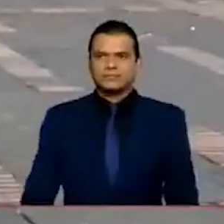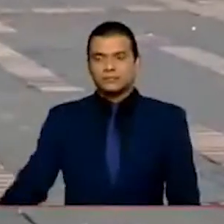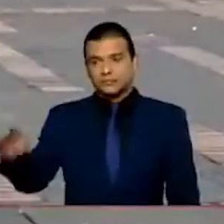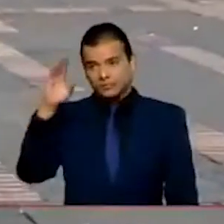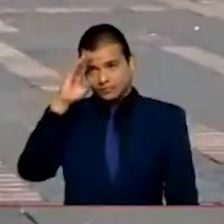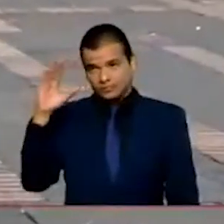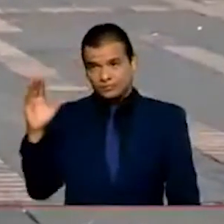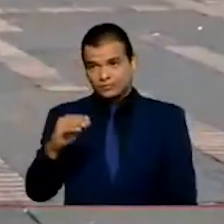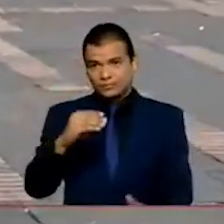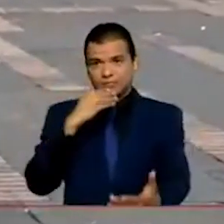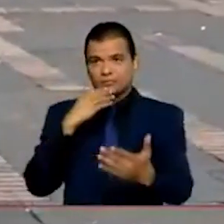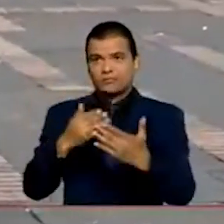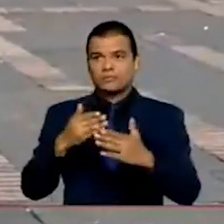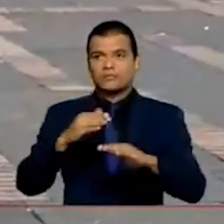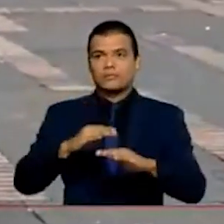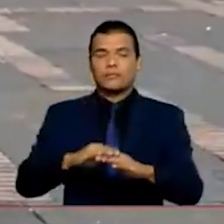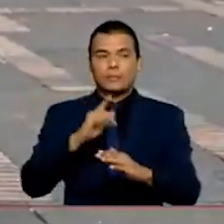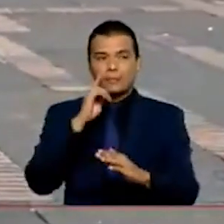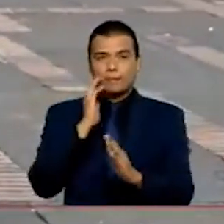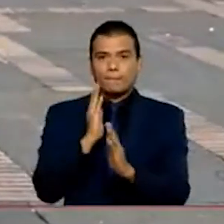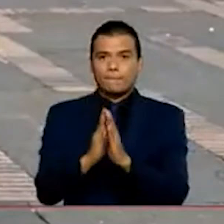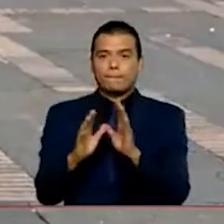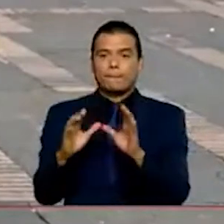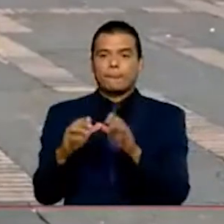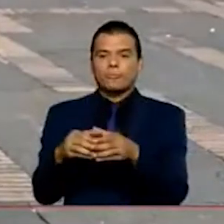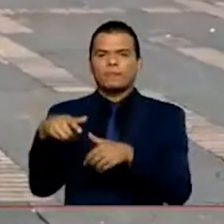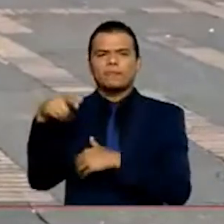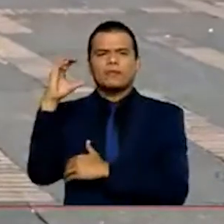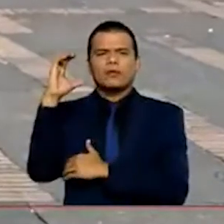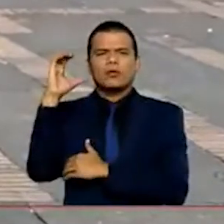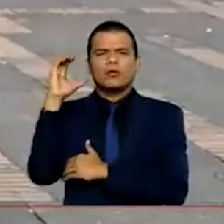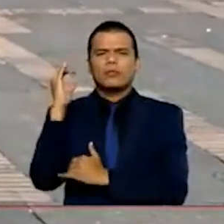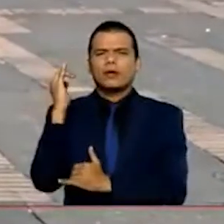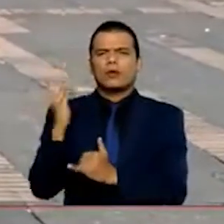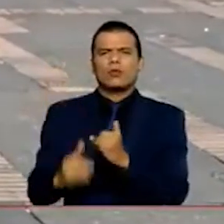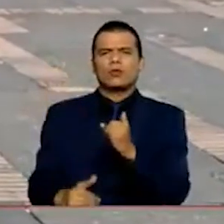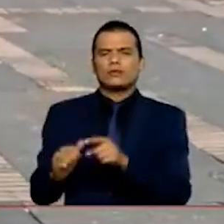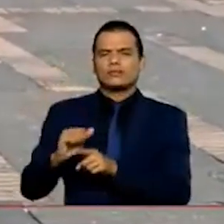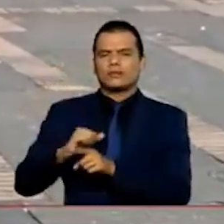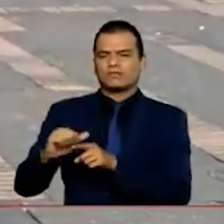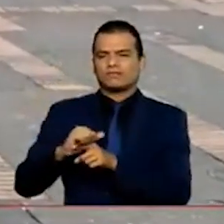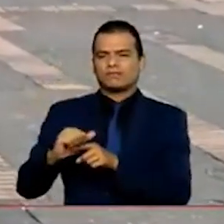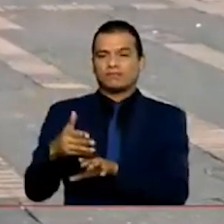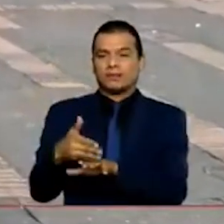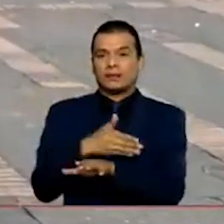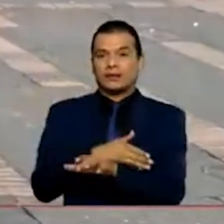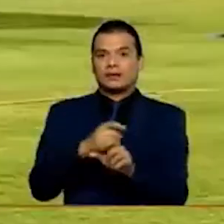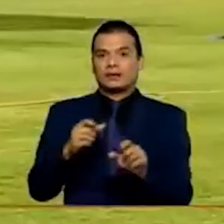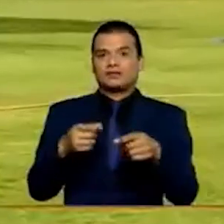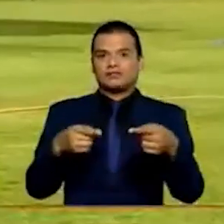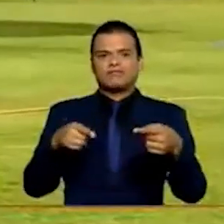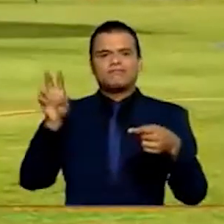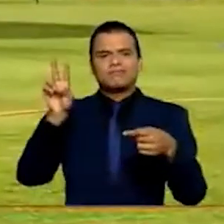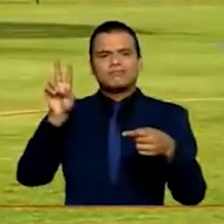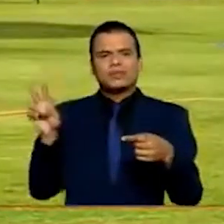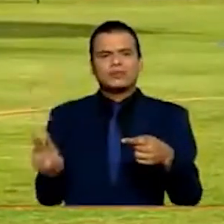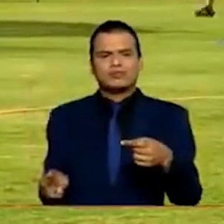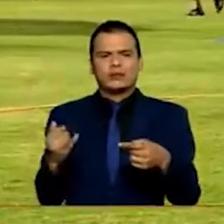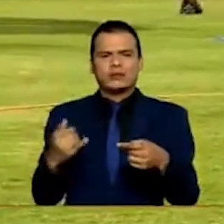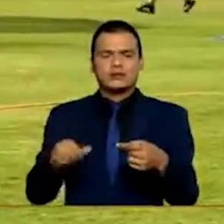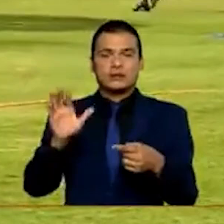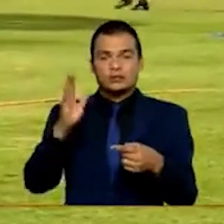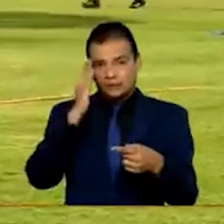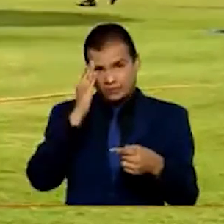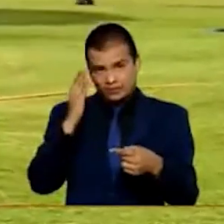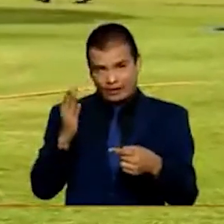Hola, muy buenas tardes para todos. Hoy la Selección Colombia tendrá su última práctica de cara a este duelo con Venezuela y su último entreno